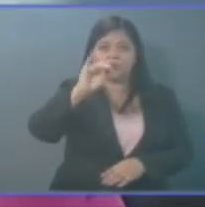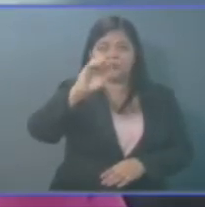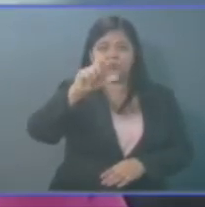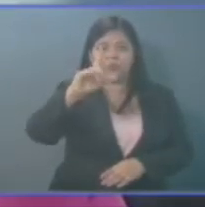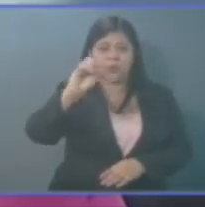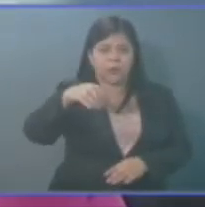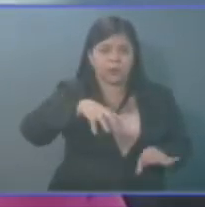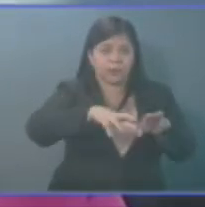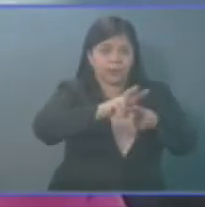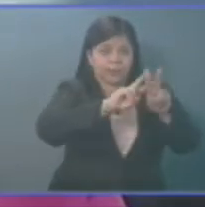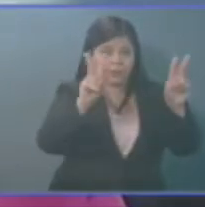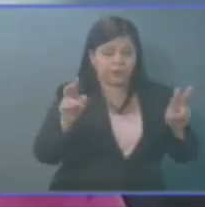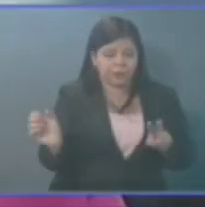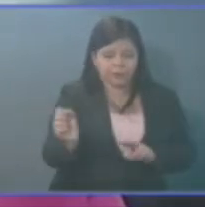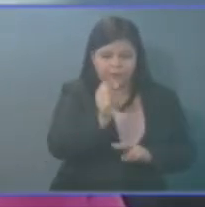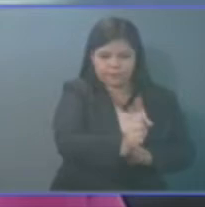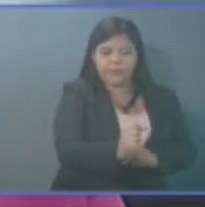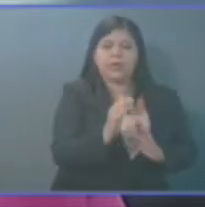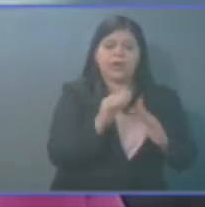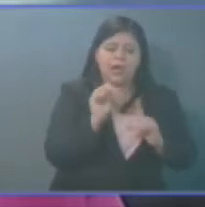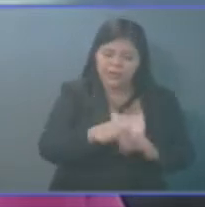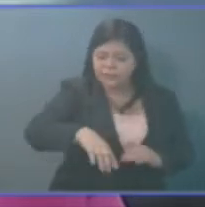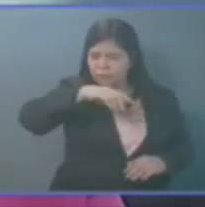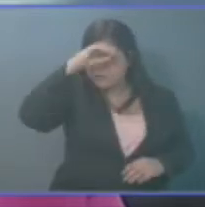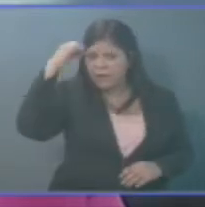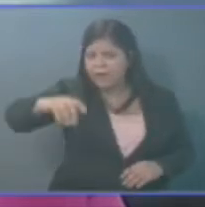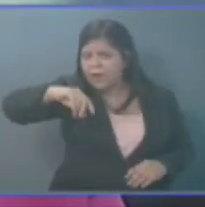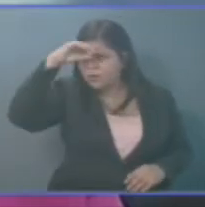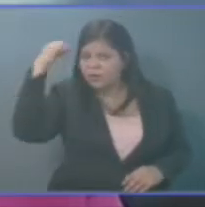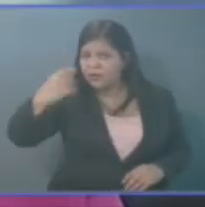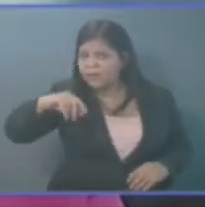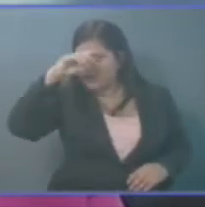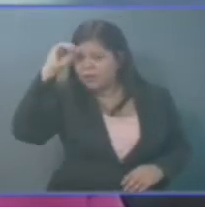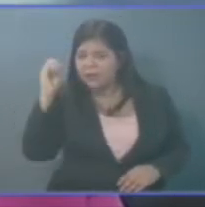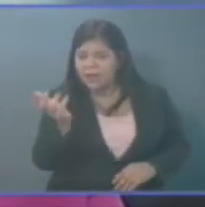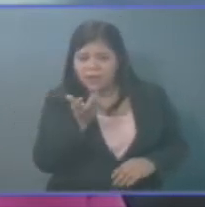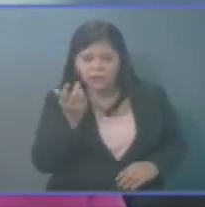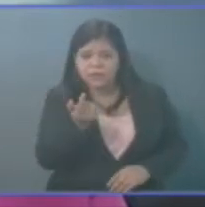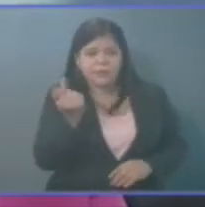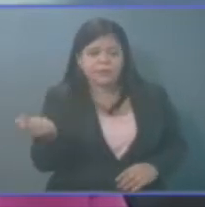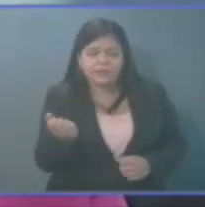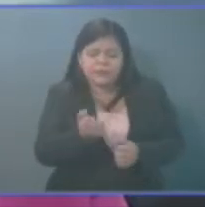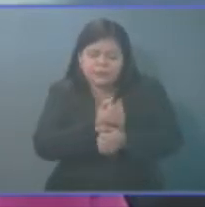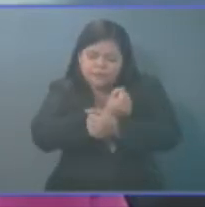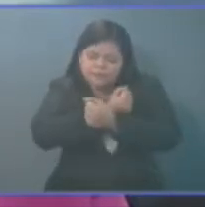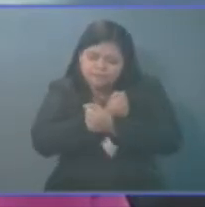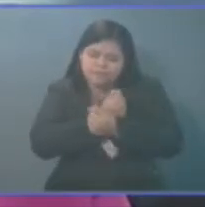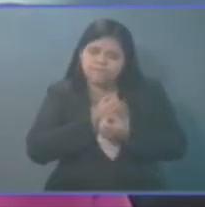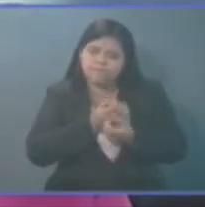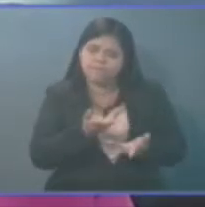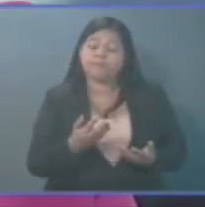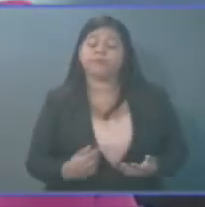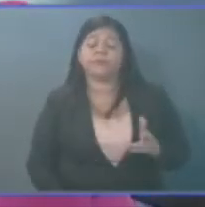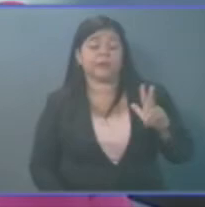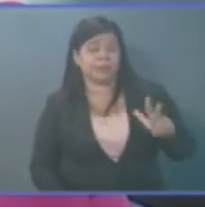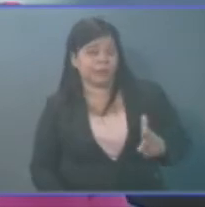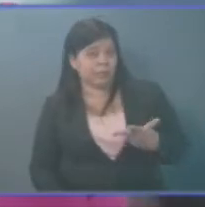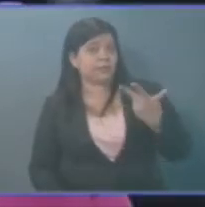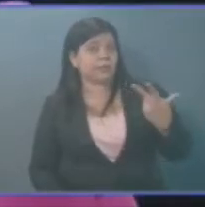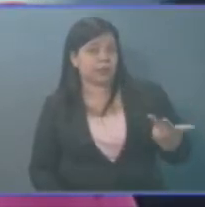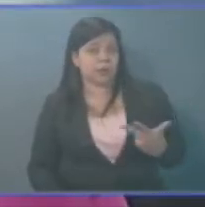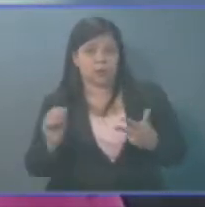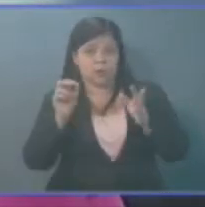vida ejemplar le permitieron ganarse el cariño de los pobladores. Romano 3, que el